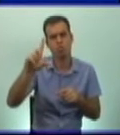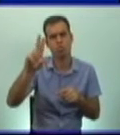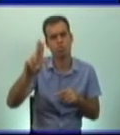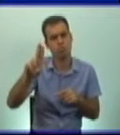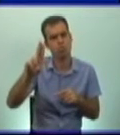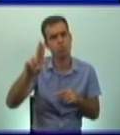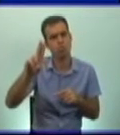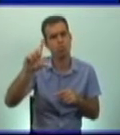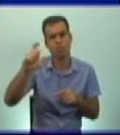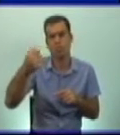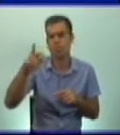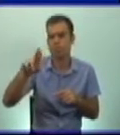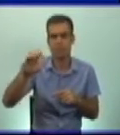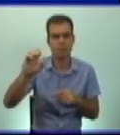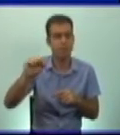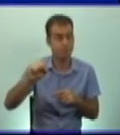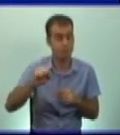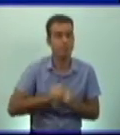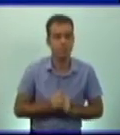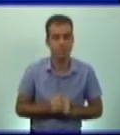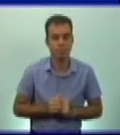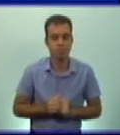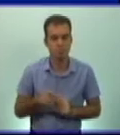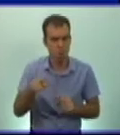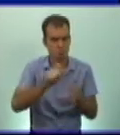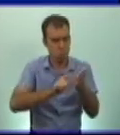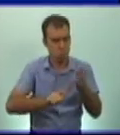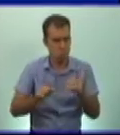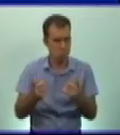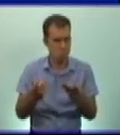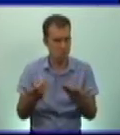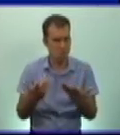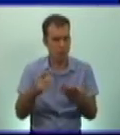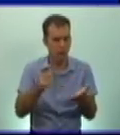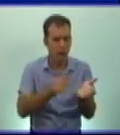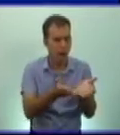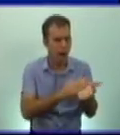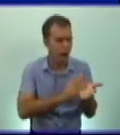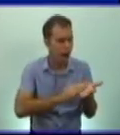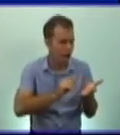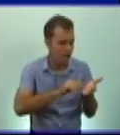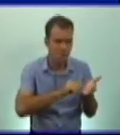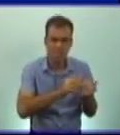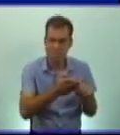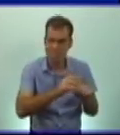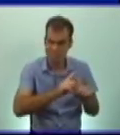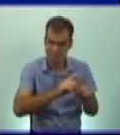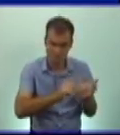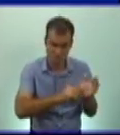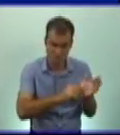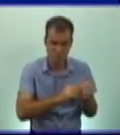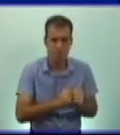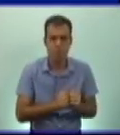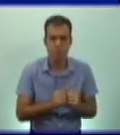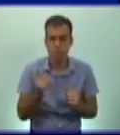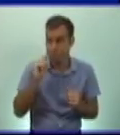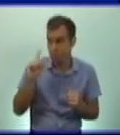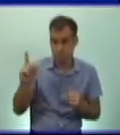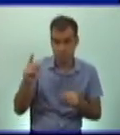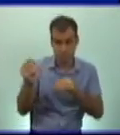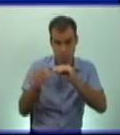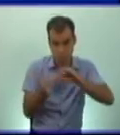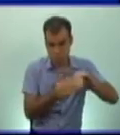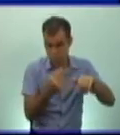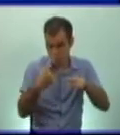retomar. Ahora, en el caso de que tengamos, por ejemplo, esta ecuación donde se obtiene